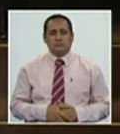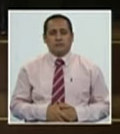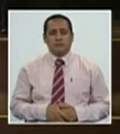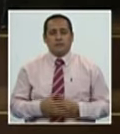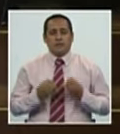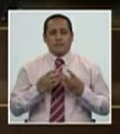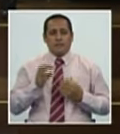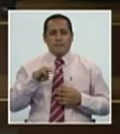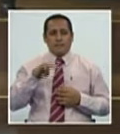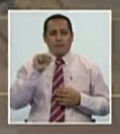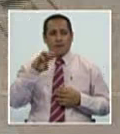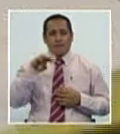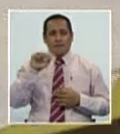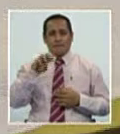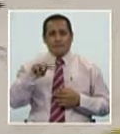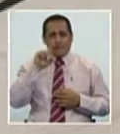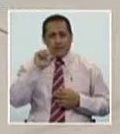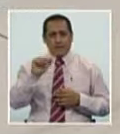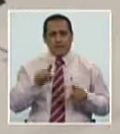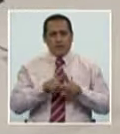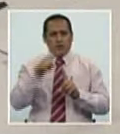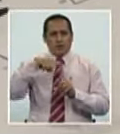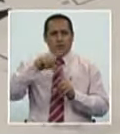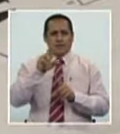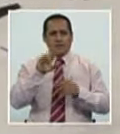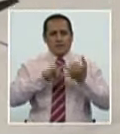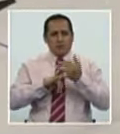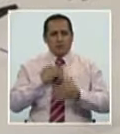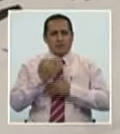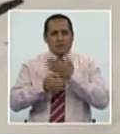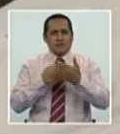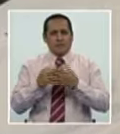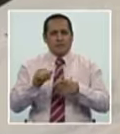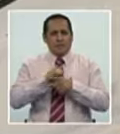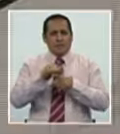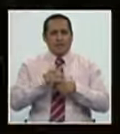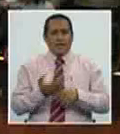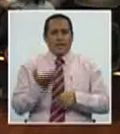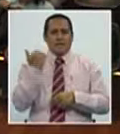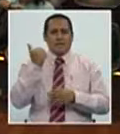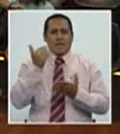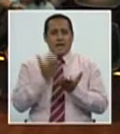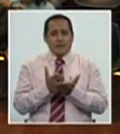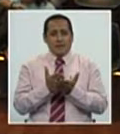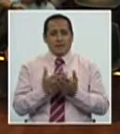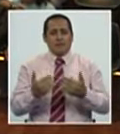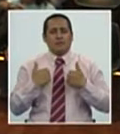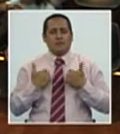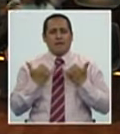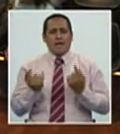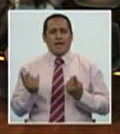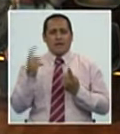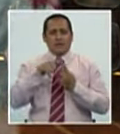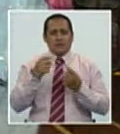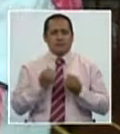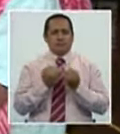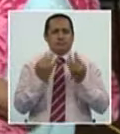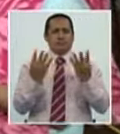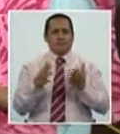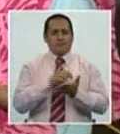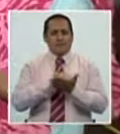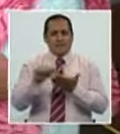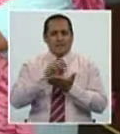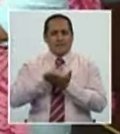Mira, Mamma Mía, con ellos, con el taller de avanzados, hemos empezado a ensayar desde abril. Tenemos ya prácticamente bastantes